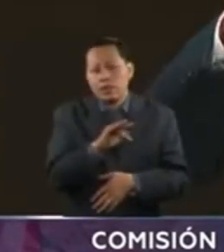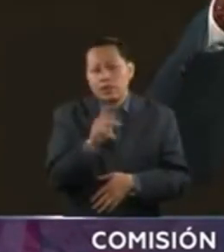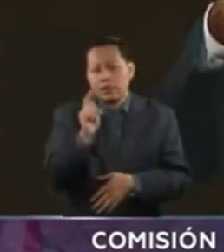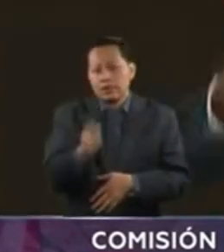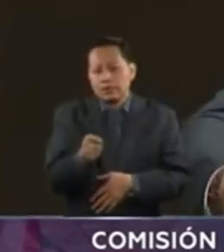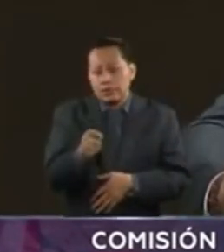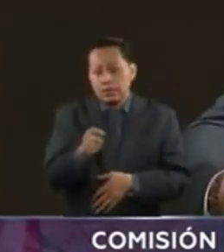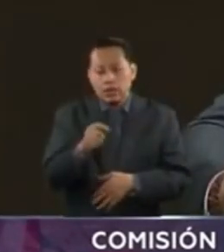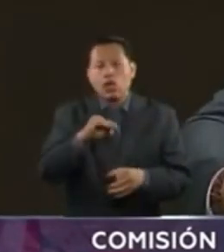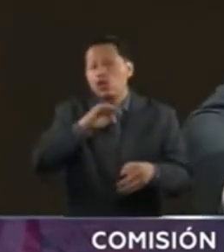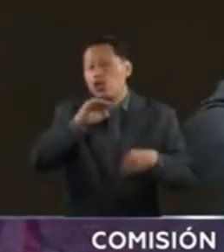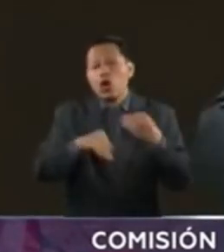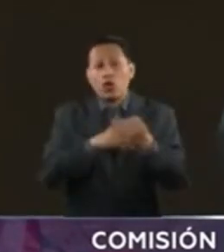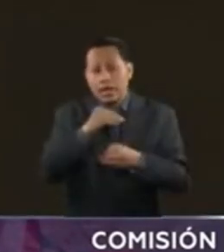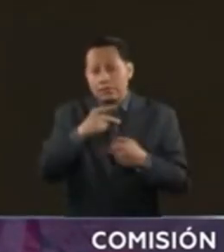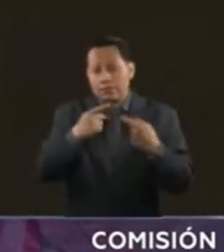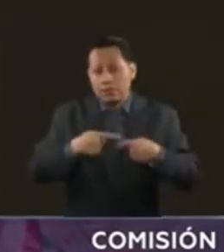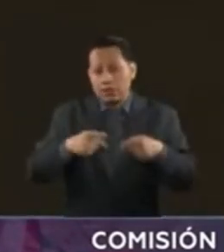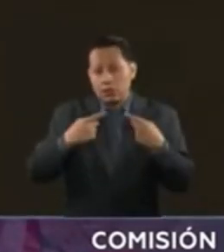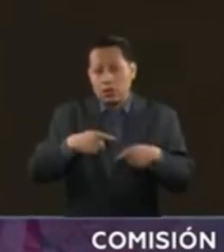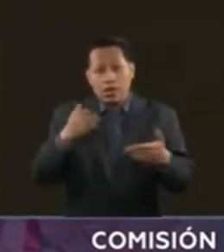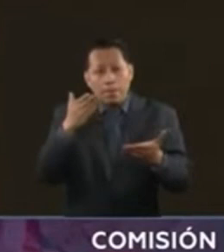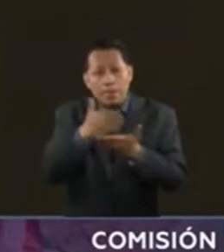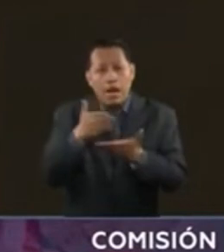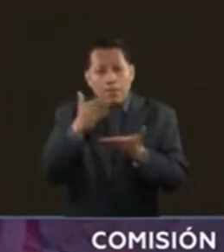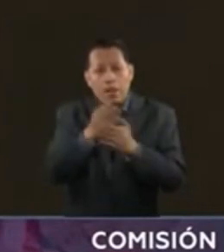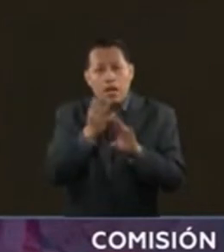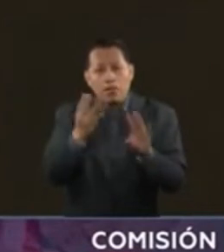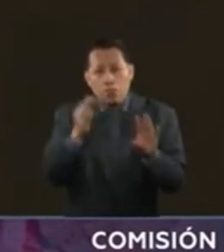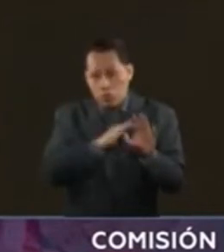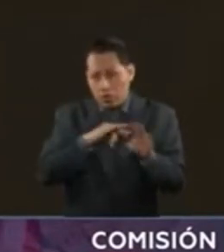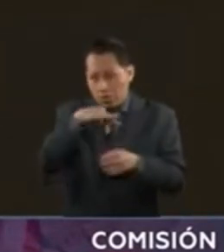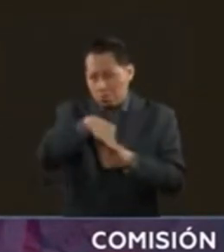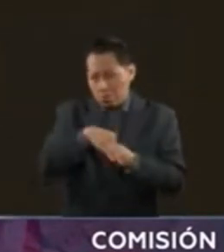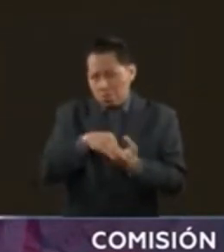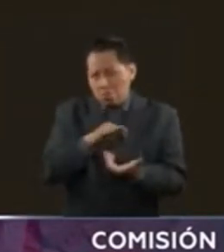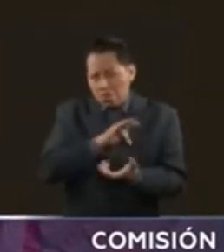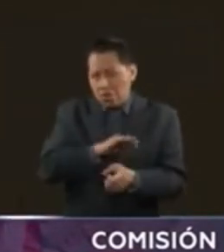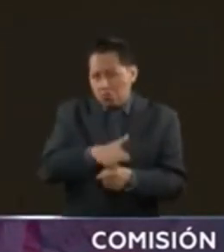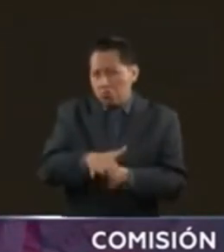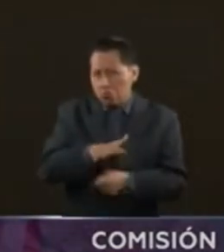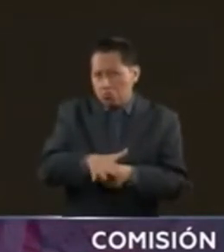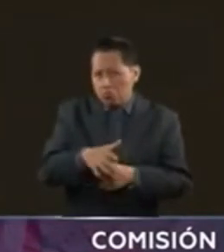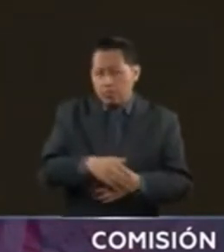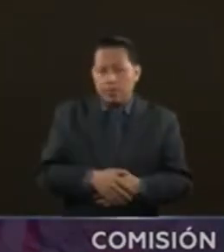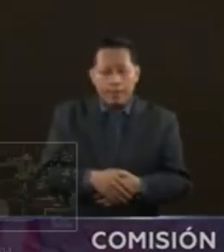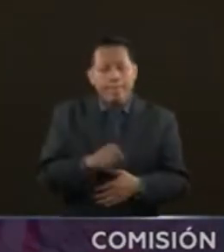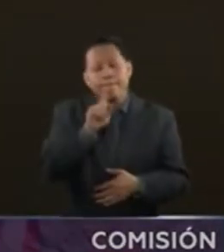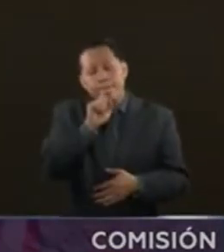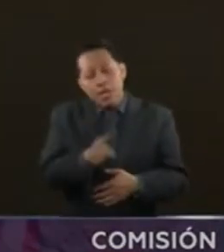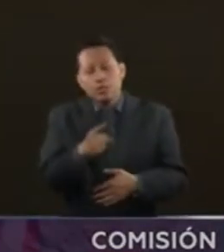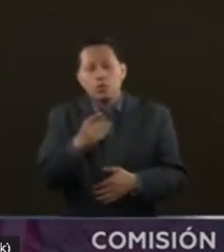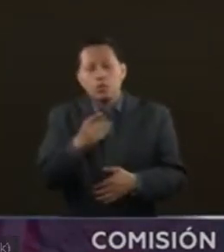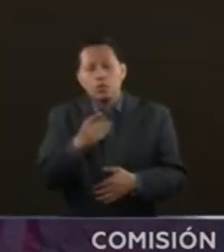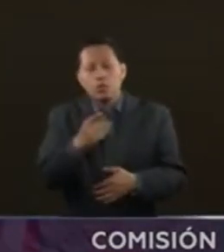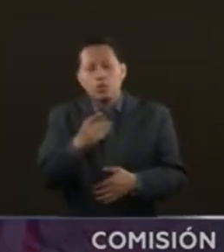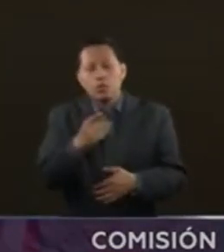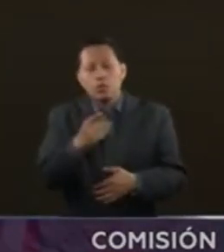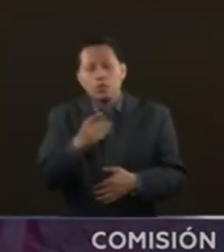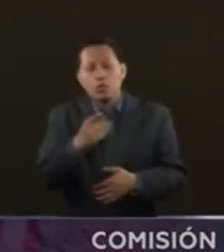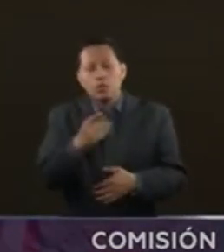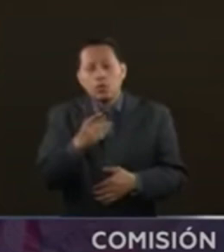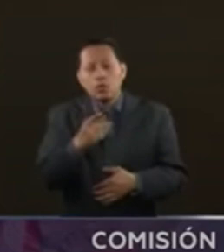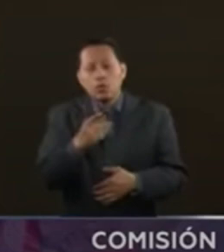de todos los que asistan a esta jornada también probó en la inicial ya